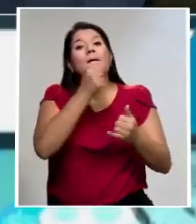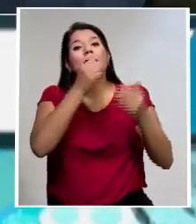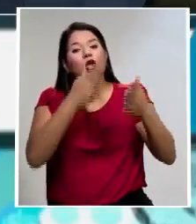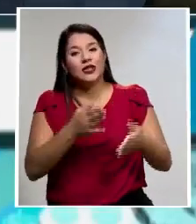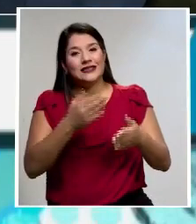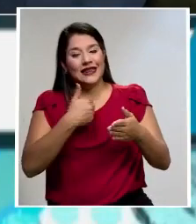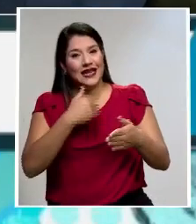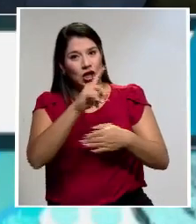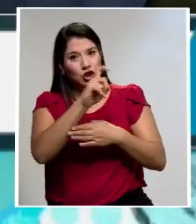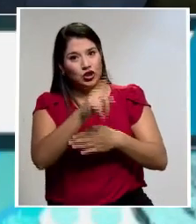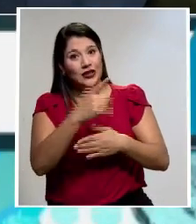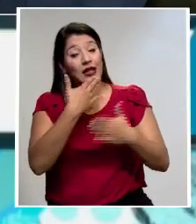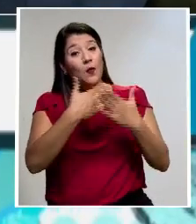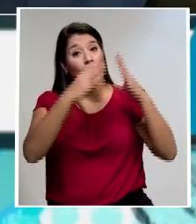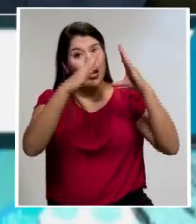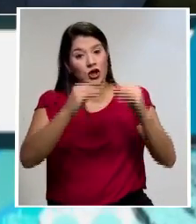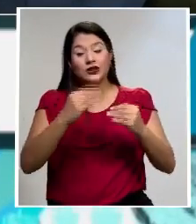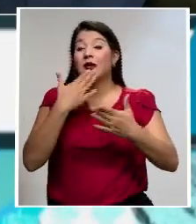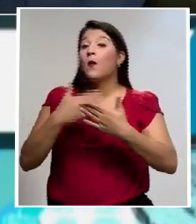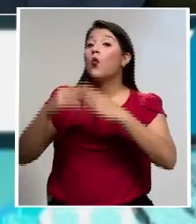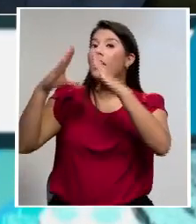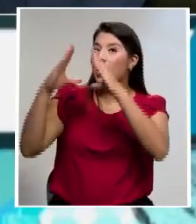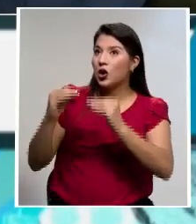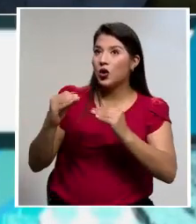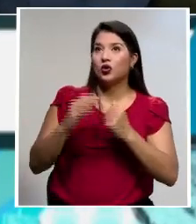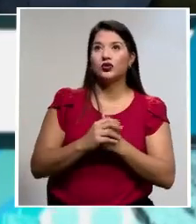Ernesto, un gusto escucharlo. Don Edal, sobre esta